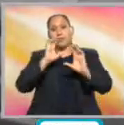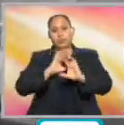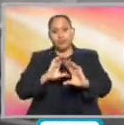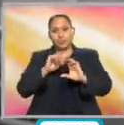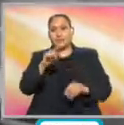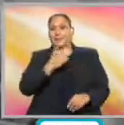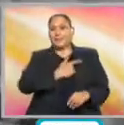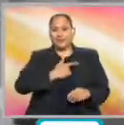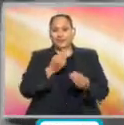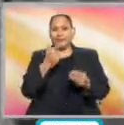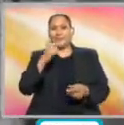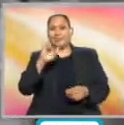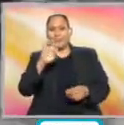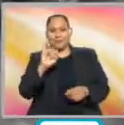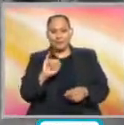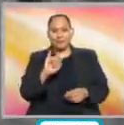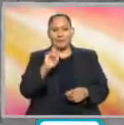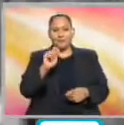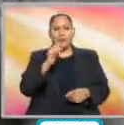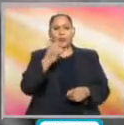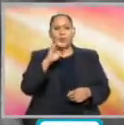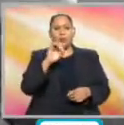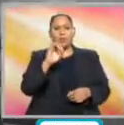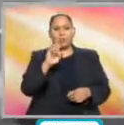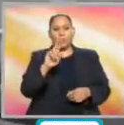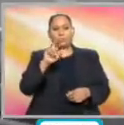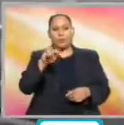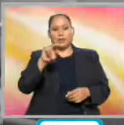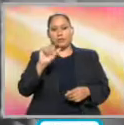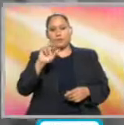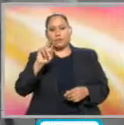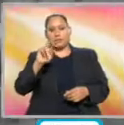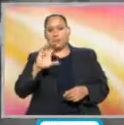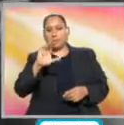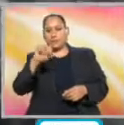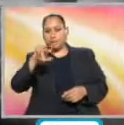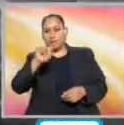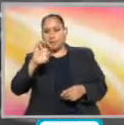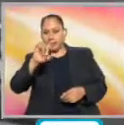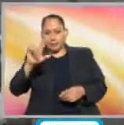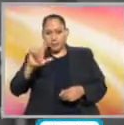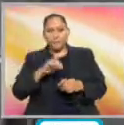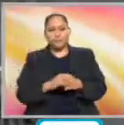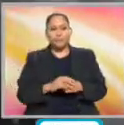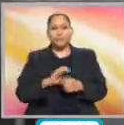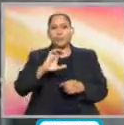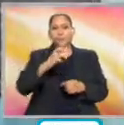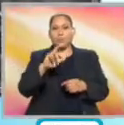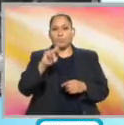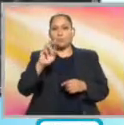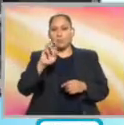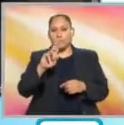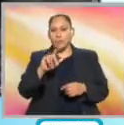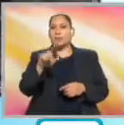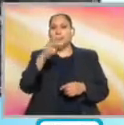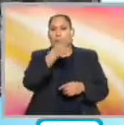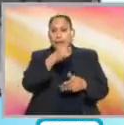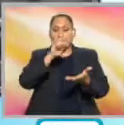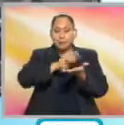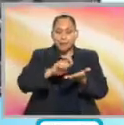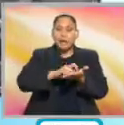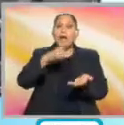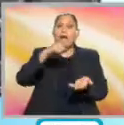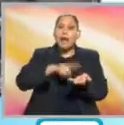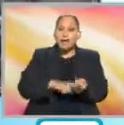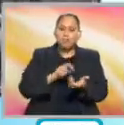ti te gusta mucho, Gaby, que es de Chuck Berry. La compuso en Esta canción me 1964. La hizo en prisión, fíjate, lo arrestaron y dijo, ¿qué